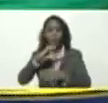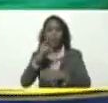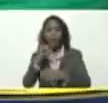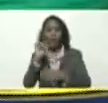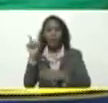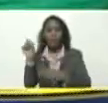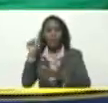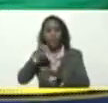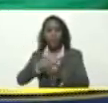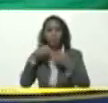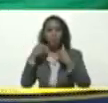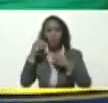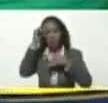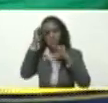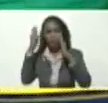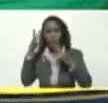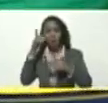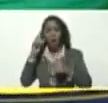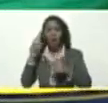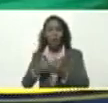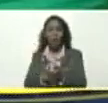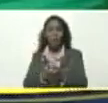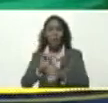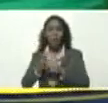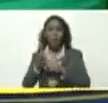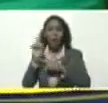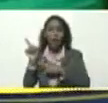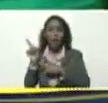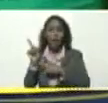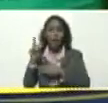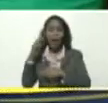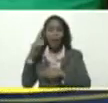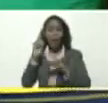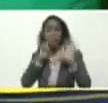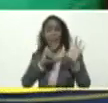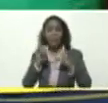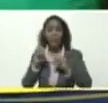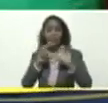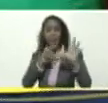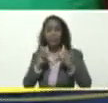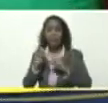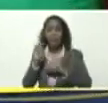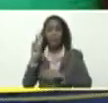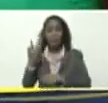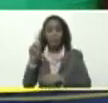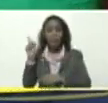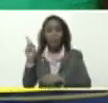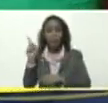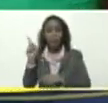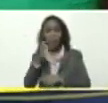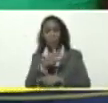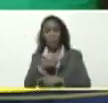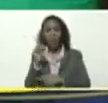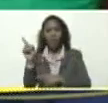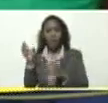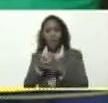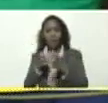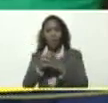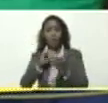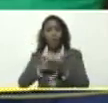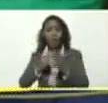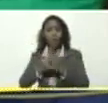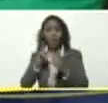en centros para atender a los hermanos COVID, porque este hermano estuvo saturando de 70 a 72. Ya nosotros, como parte de este equipo, sabemos lo que